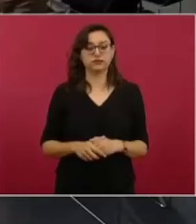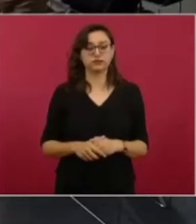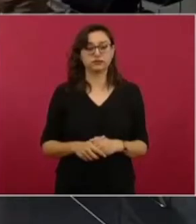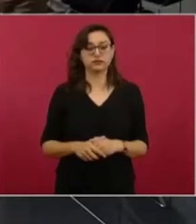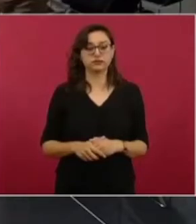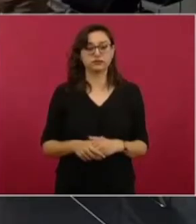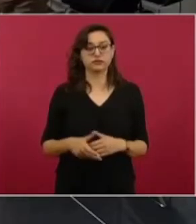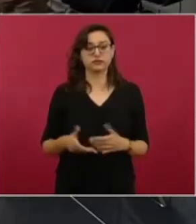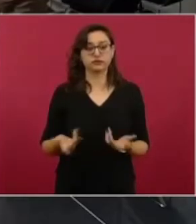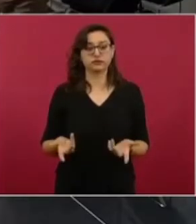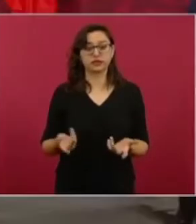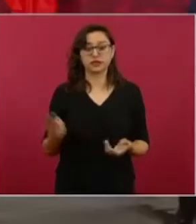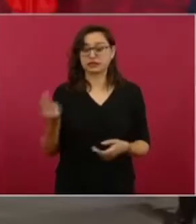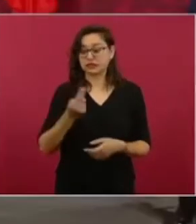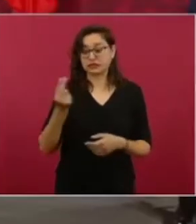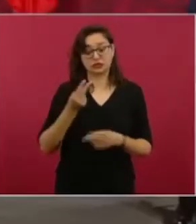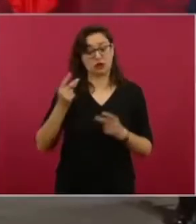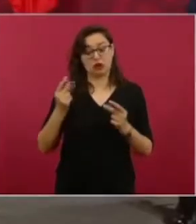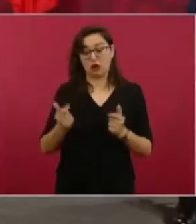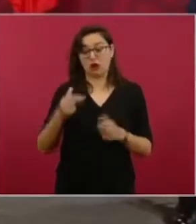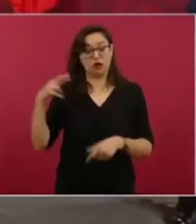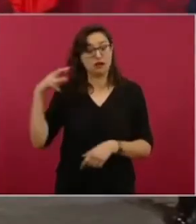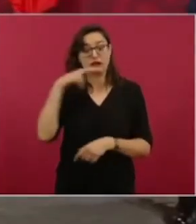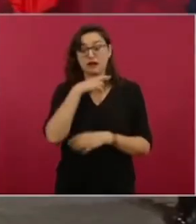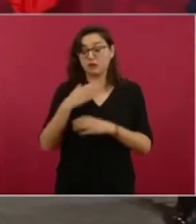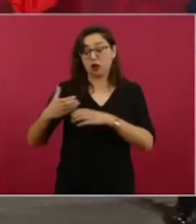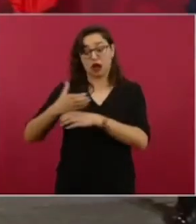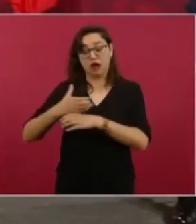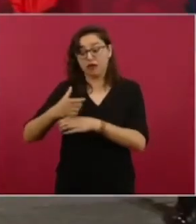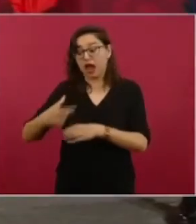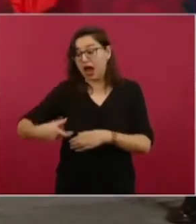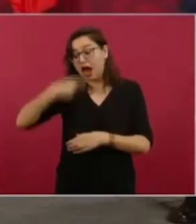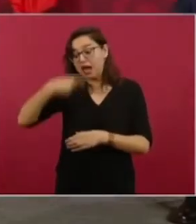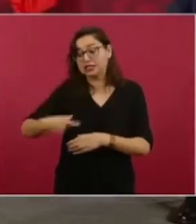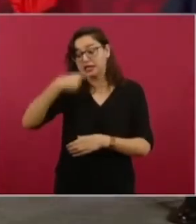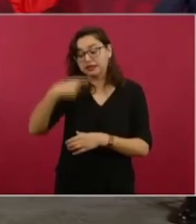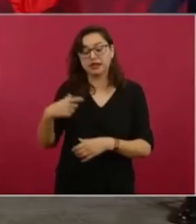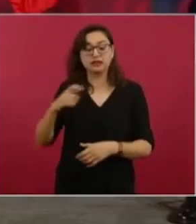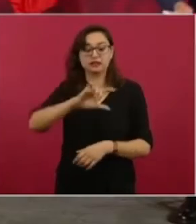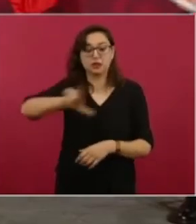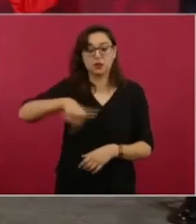un café con galleta antes de la llamada.